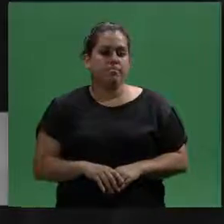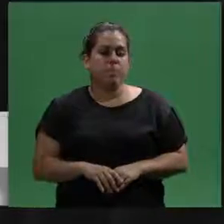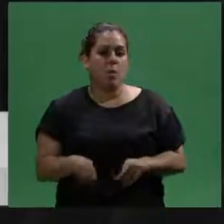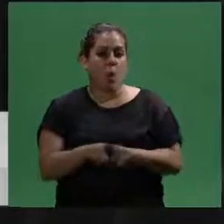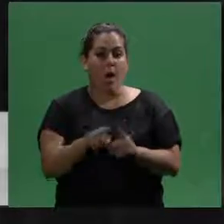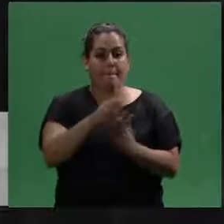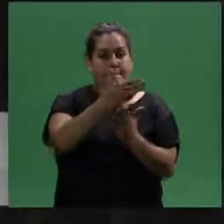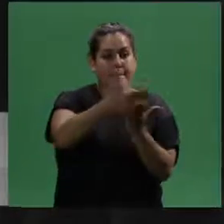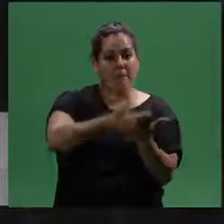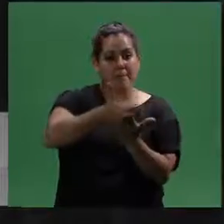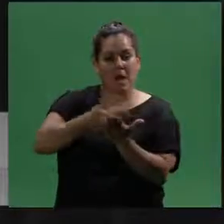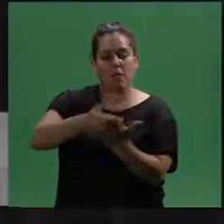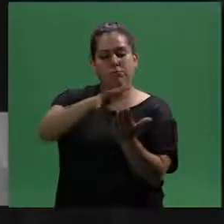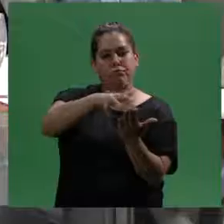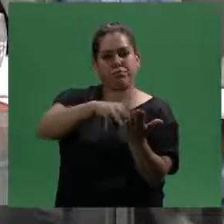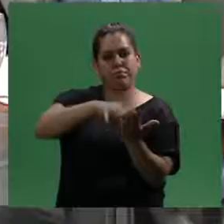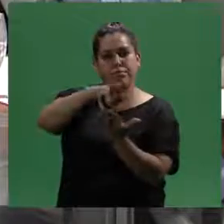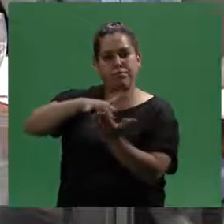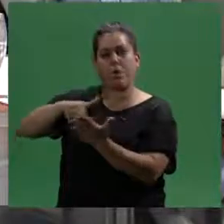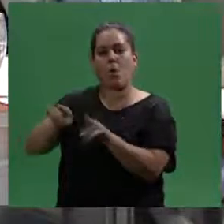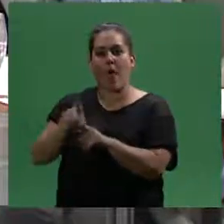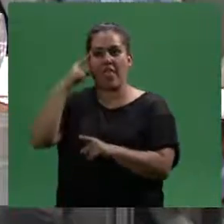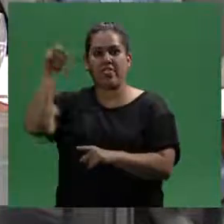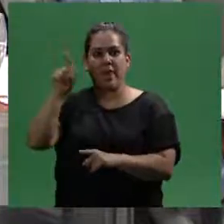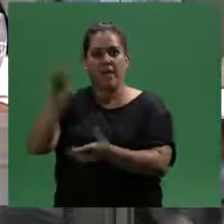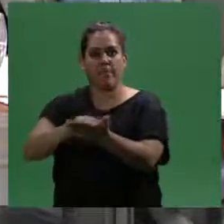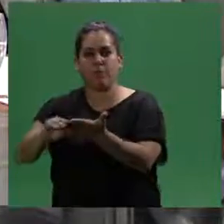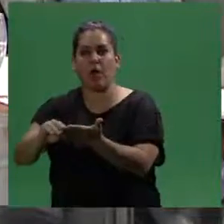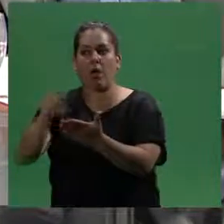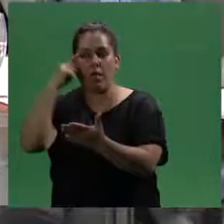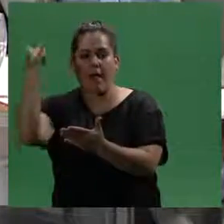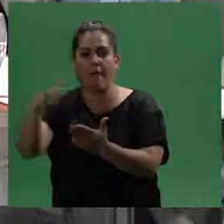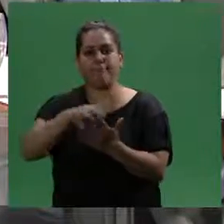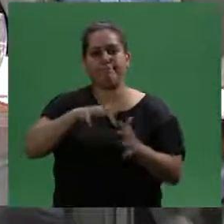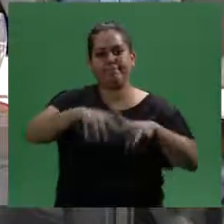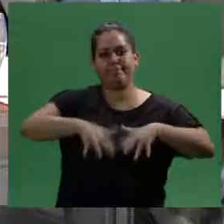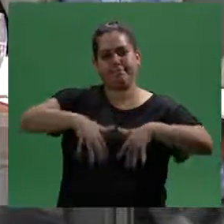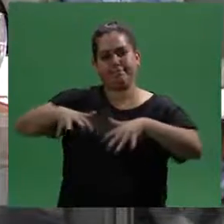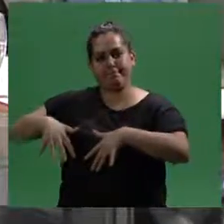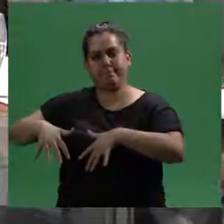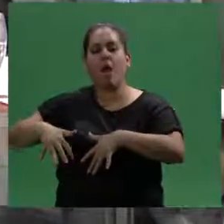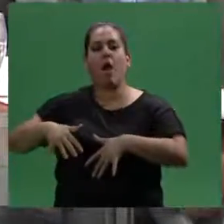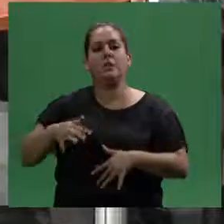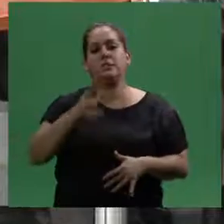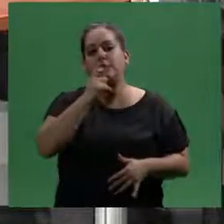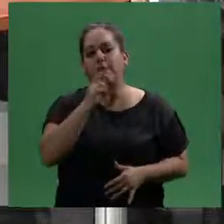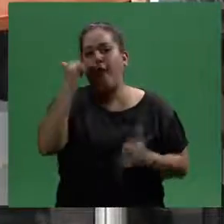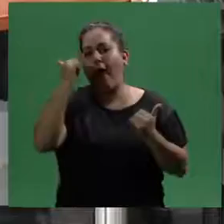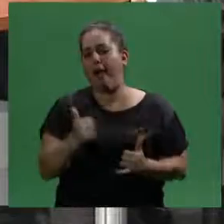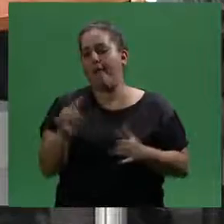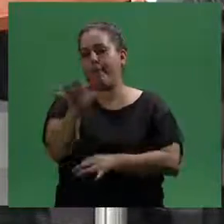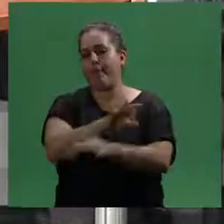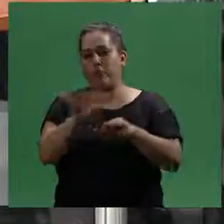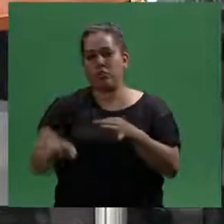plasmemos en el papel las ideas que tienen los diputados con relación a los proyectos y en caso de que hubiera